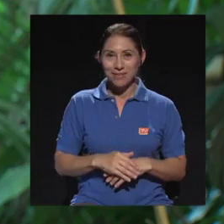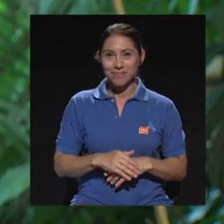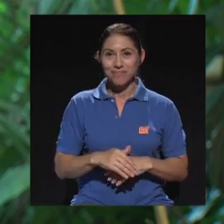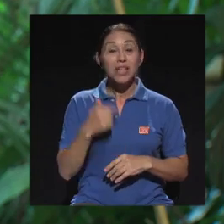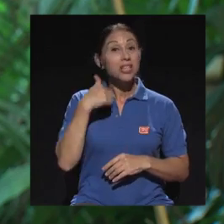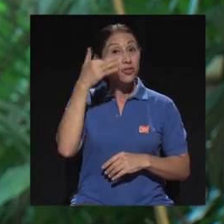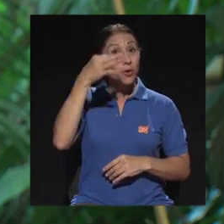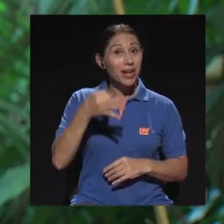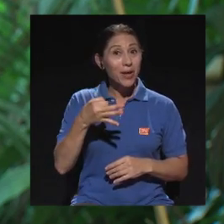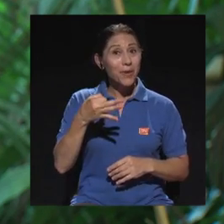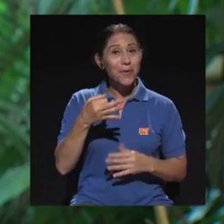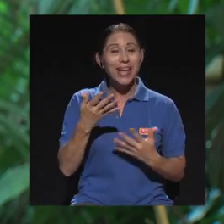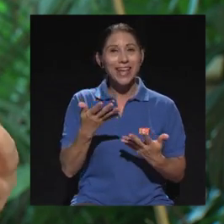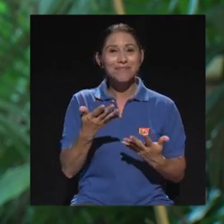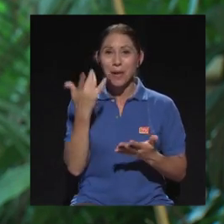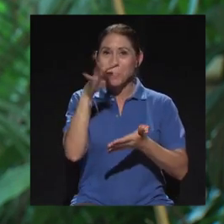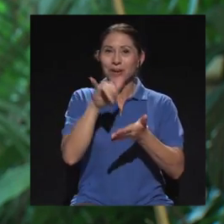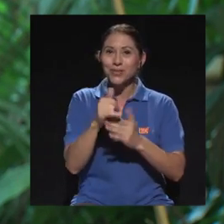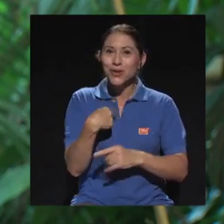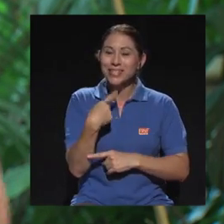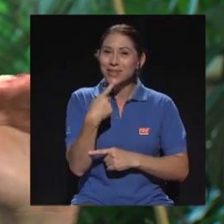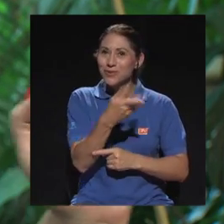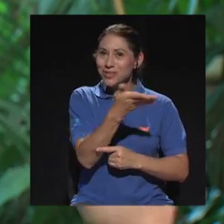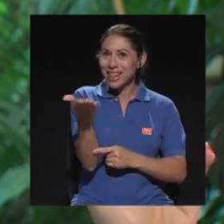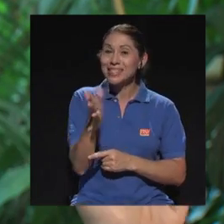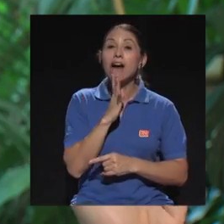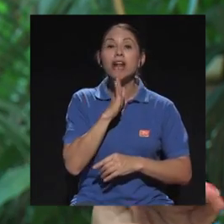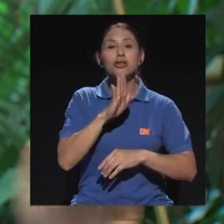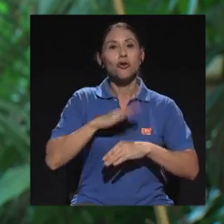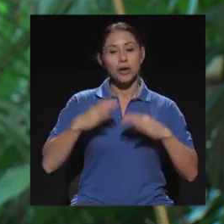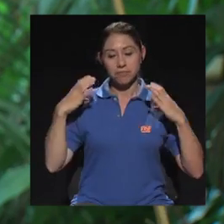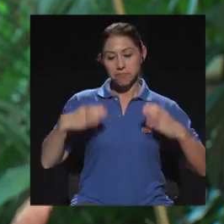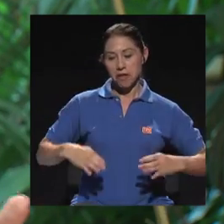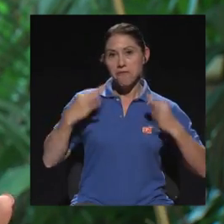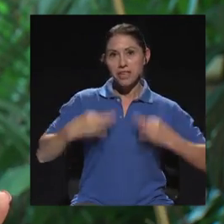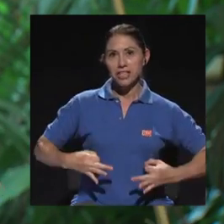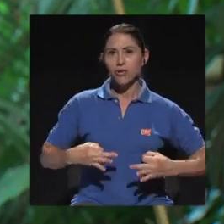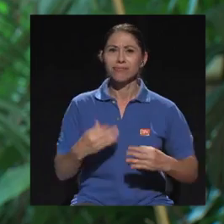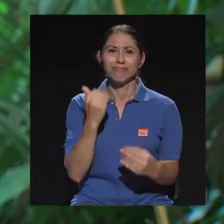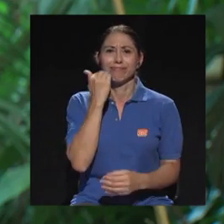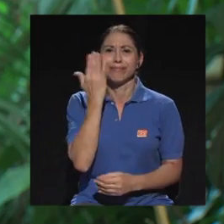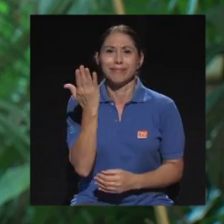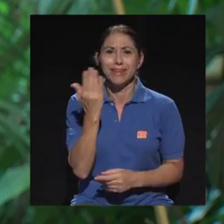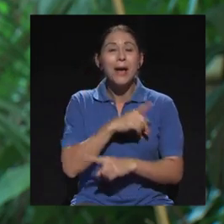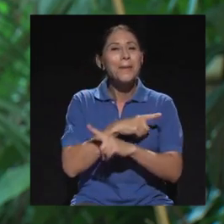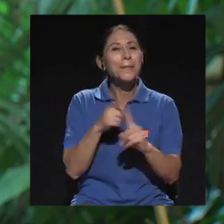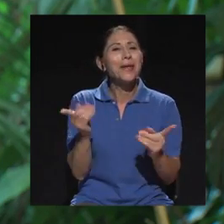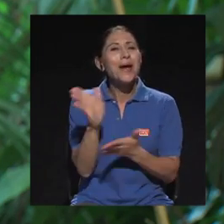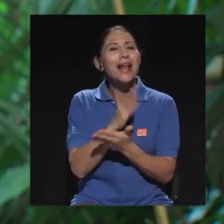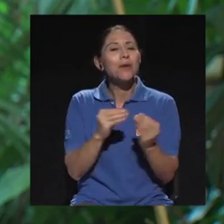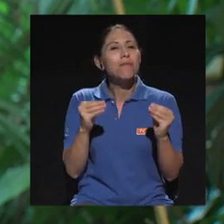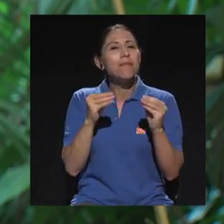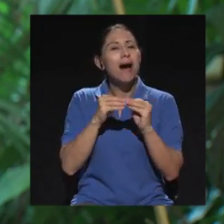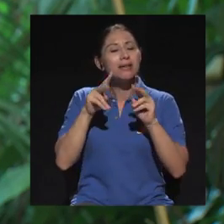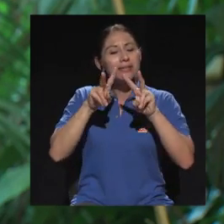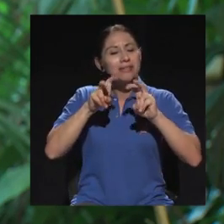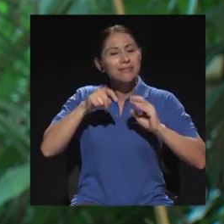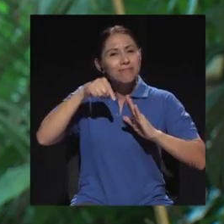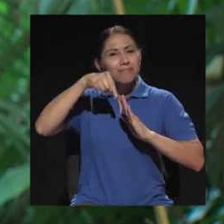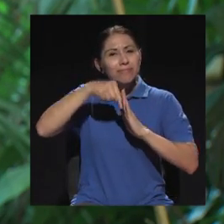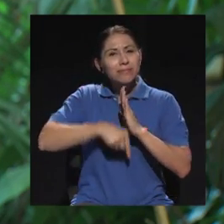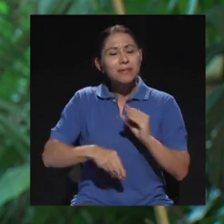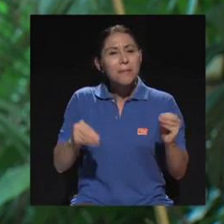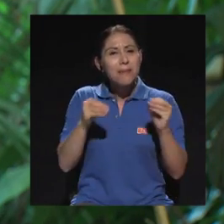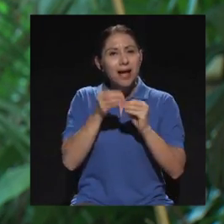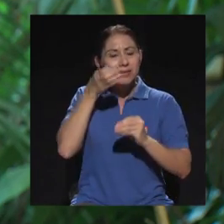sentido hay un diálogo, por eso yo les digo que hablar de la parte física es muy sencillo, pero hay un diálogo que va muchísimo más